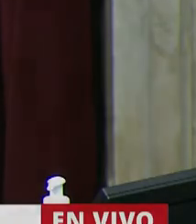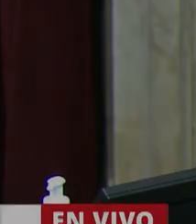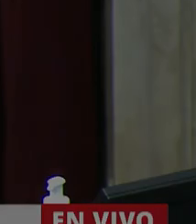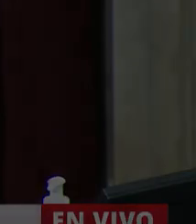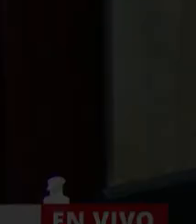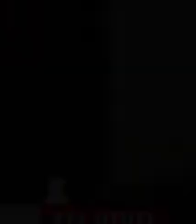gracias diputados